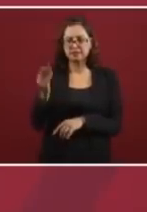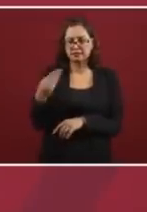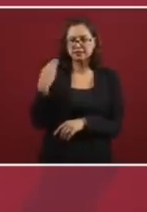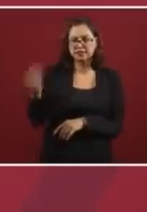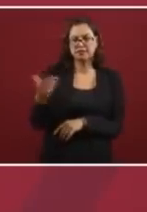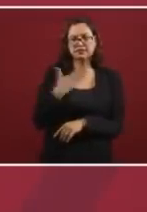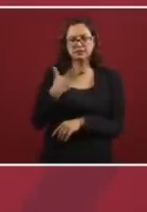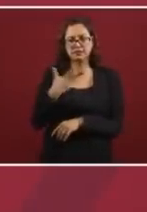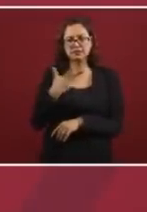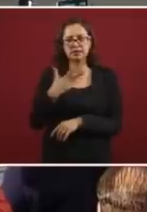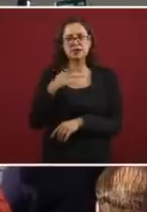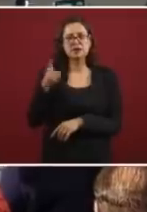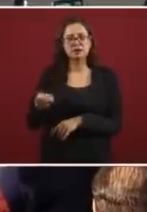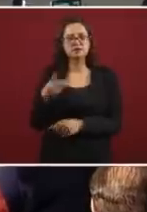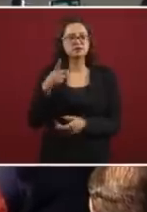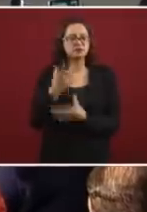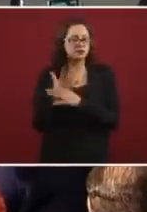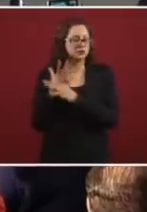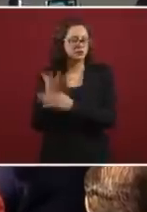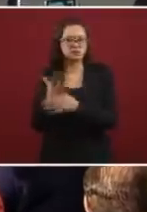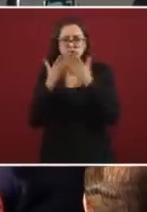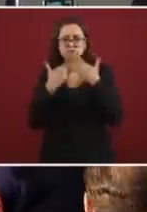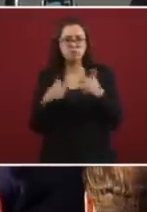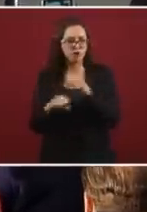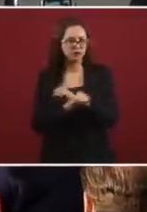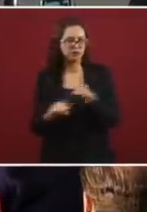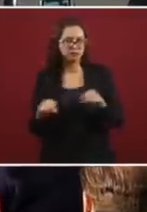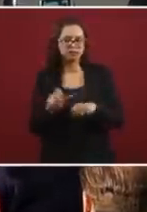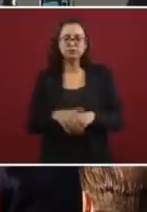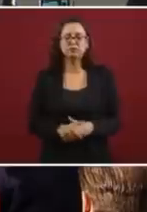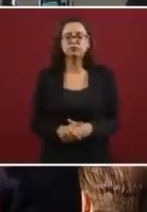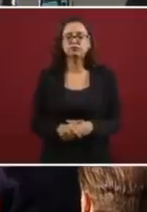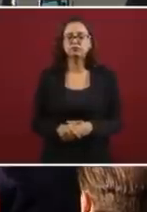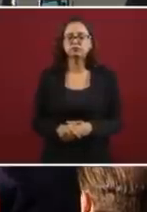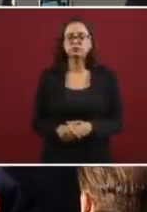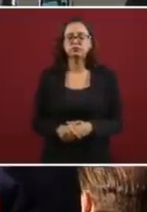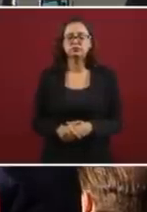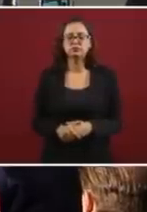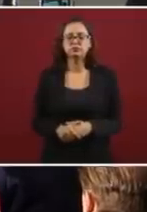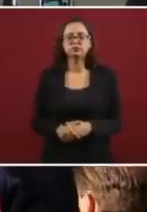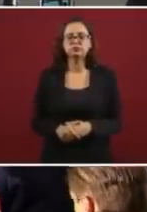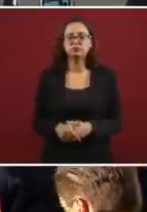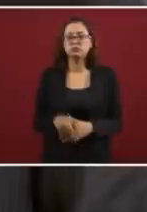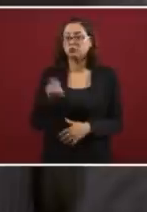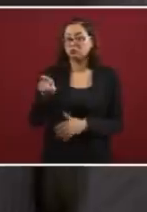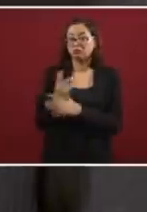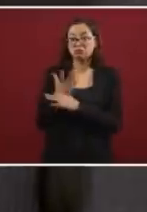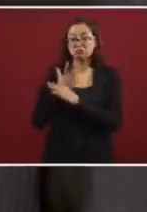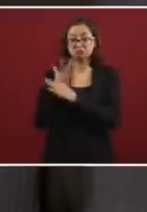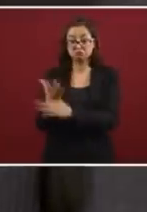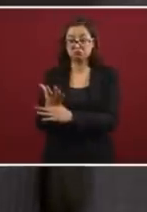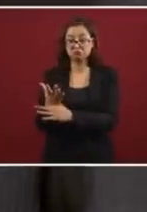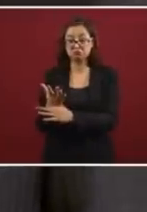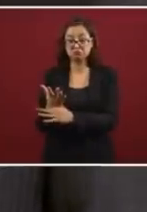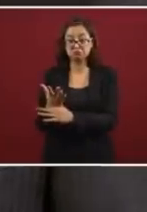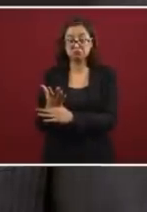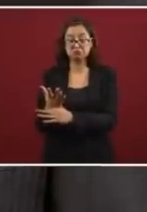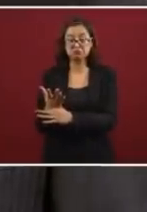sct dijo que no existía pues si ellos dicen que no